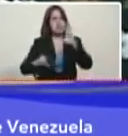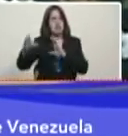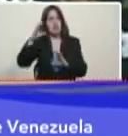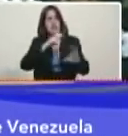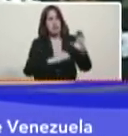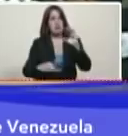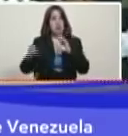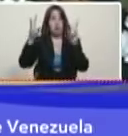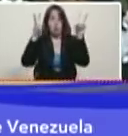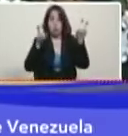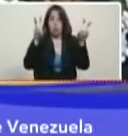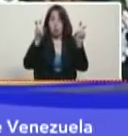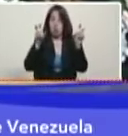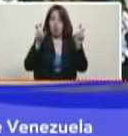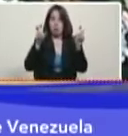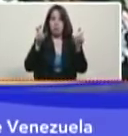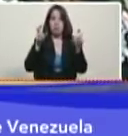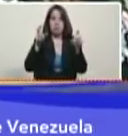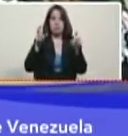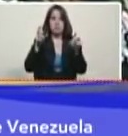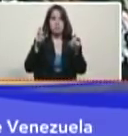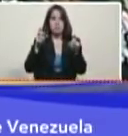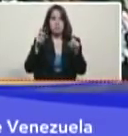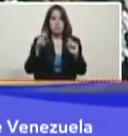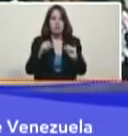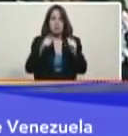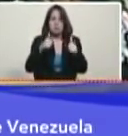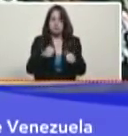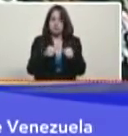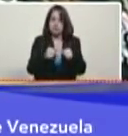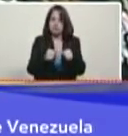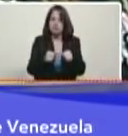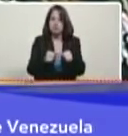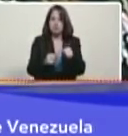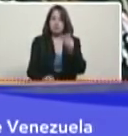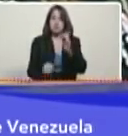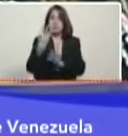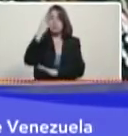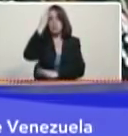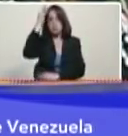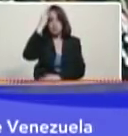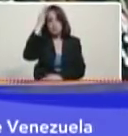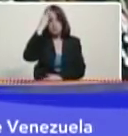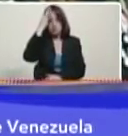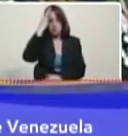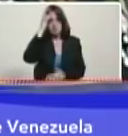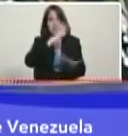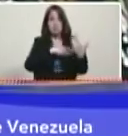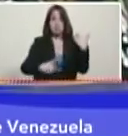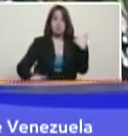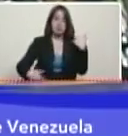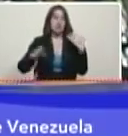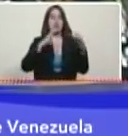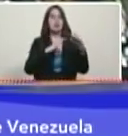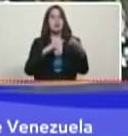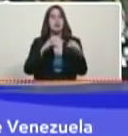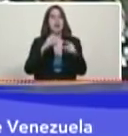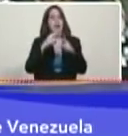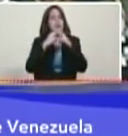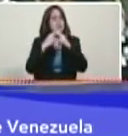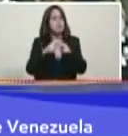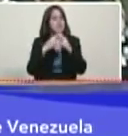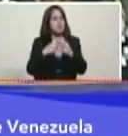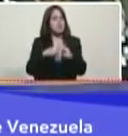tecnología y la innovación, con la instalación de este Consejo Presidencial, que se convierta en una herramienta al servicio de